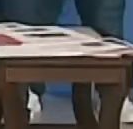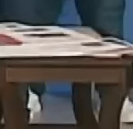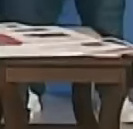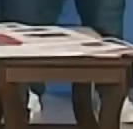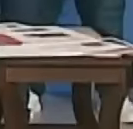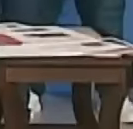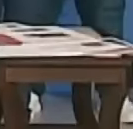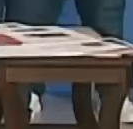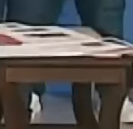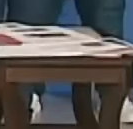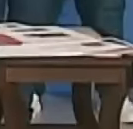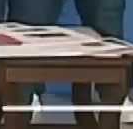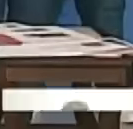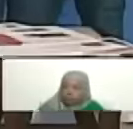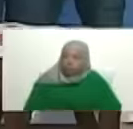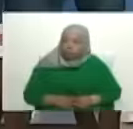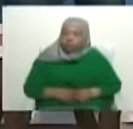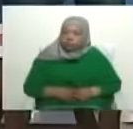...que tenían